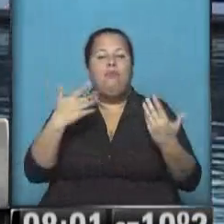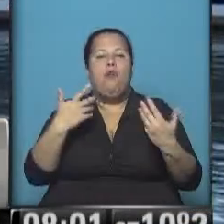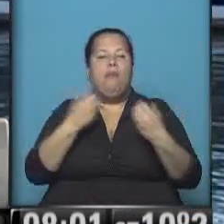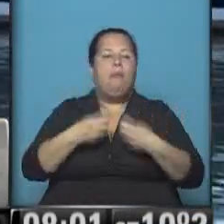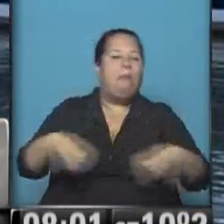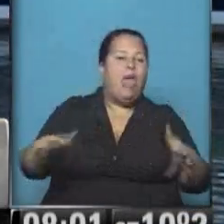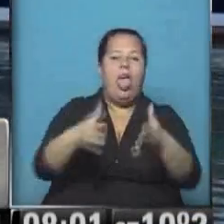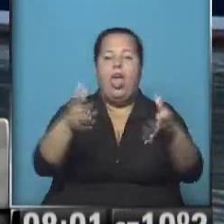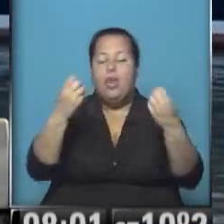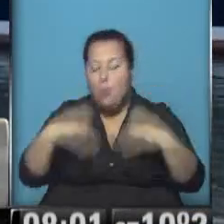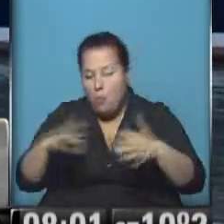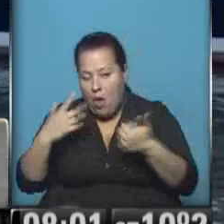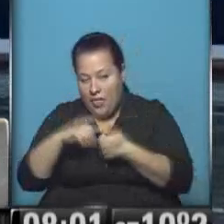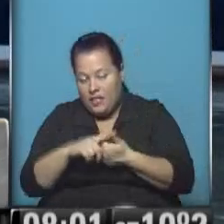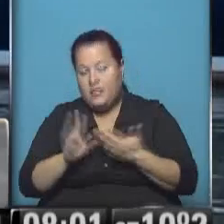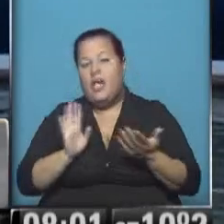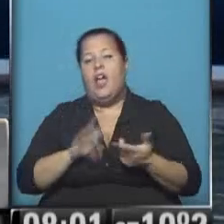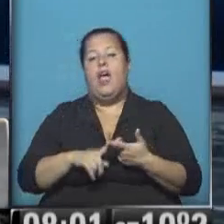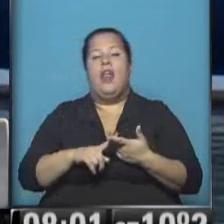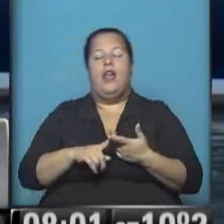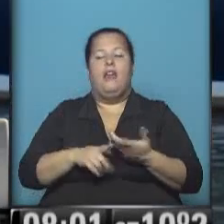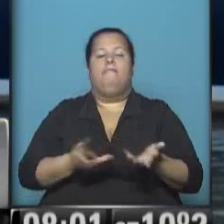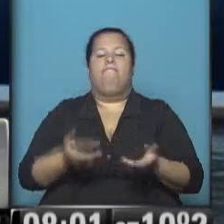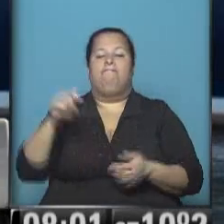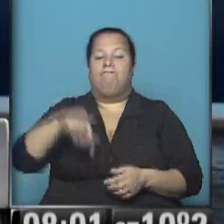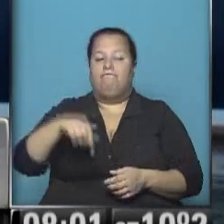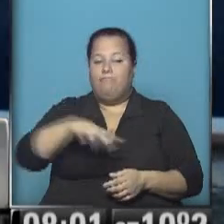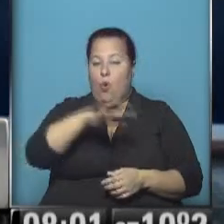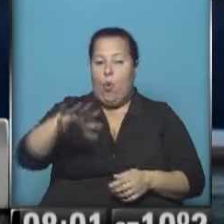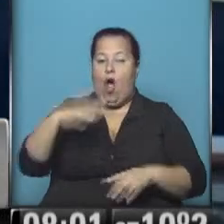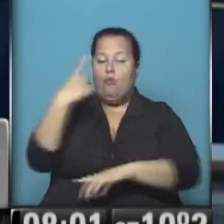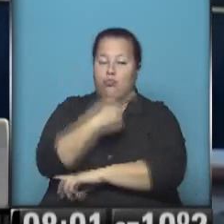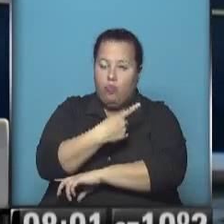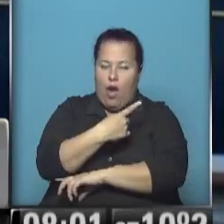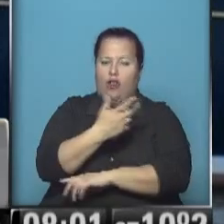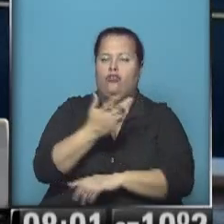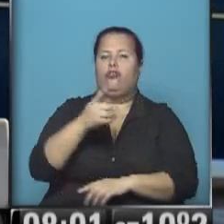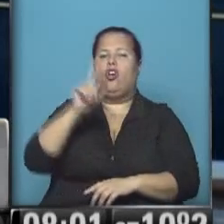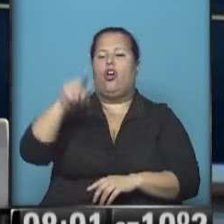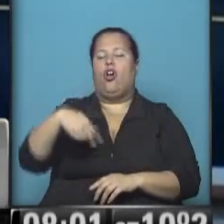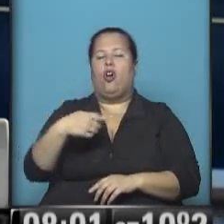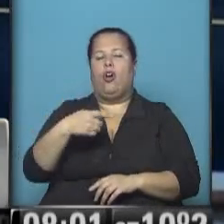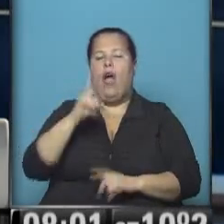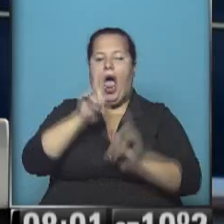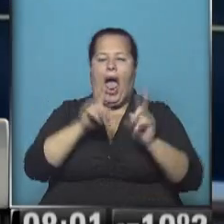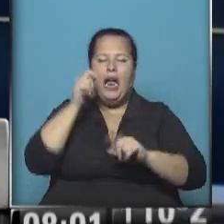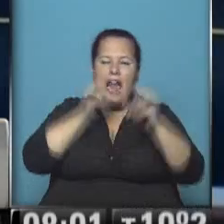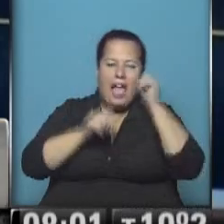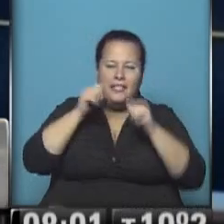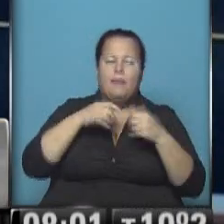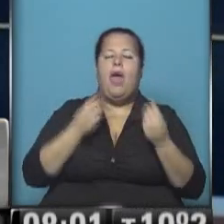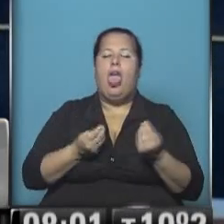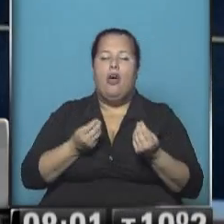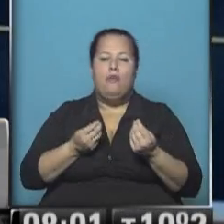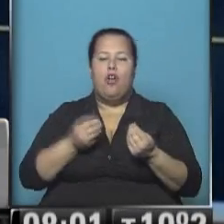perdido la orientación que en en esta zona del puerto recibió algunas heridas porque